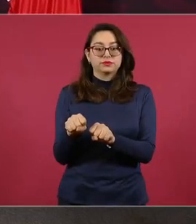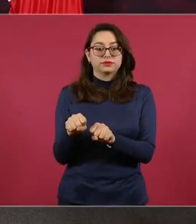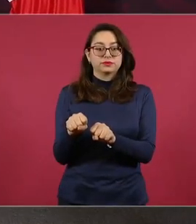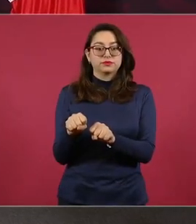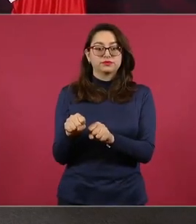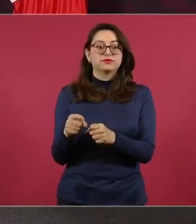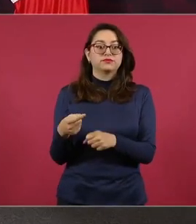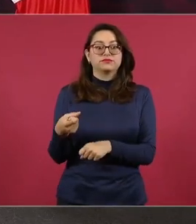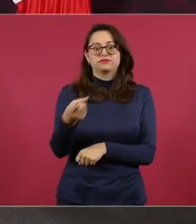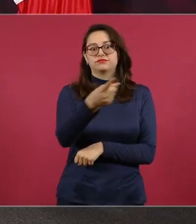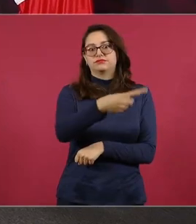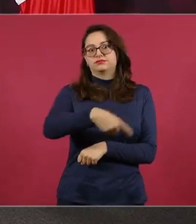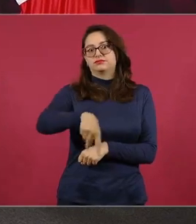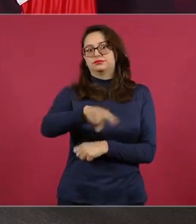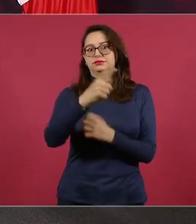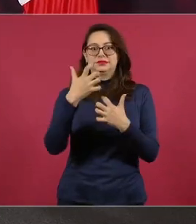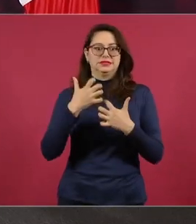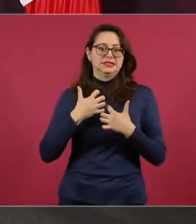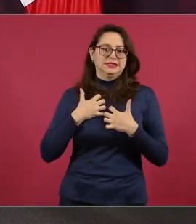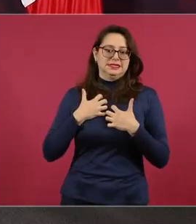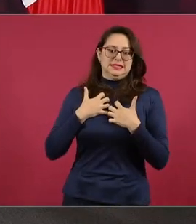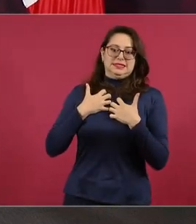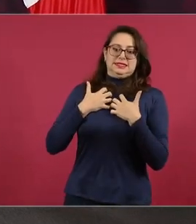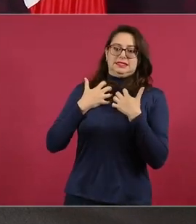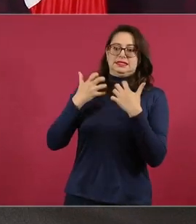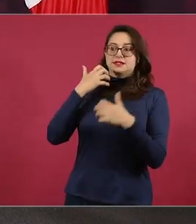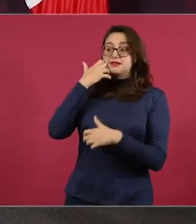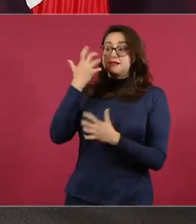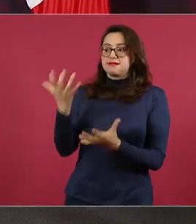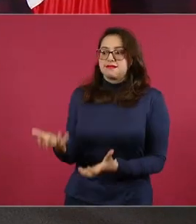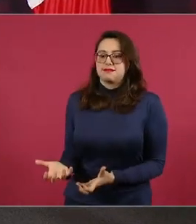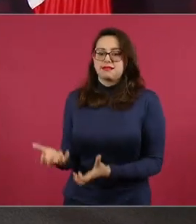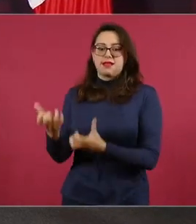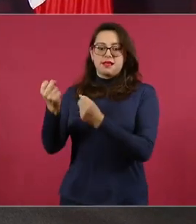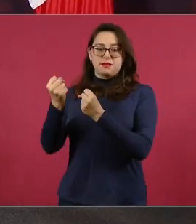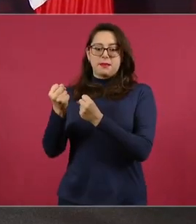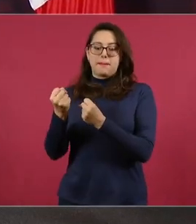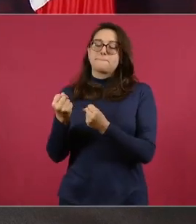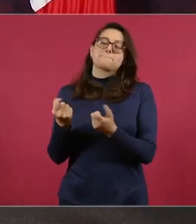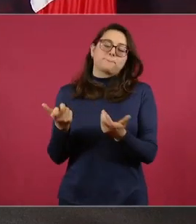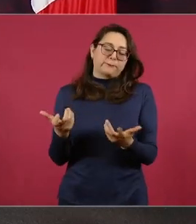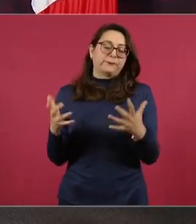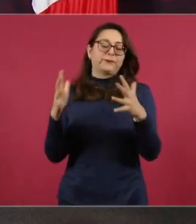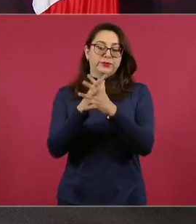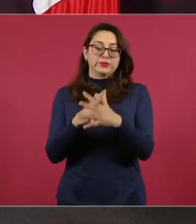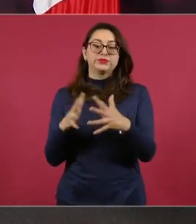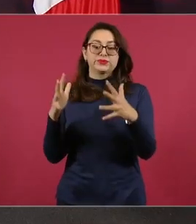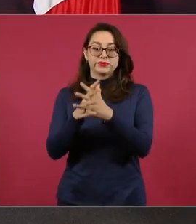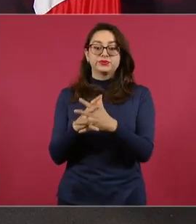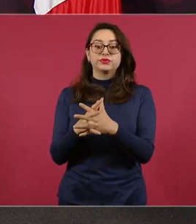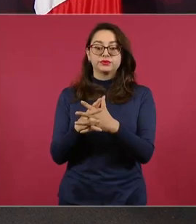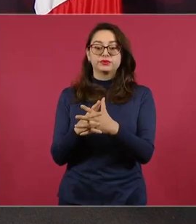buscaron rescatarlo y hubo un enfrentamiento y perdieron la